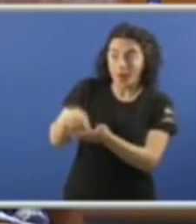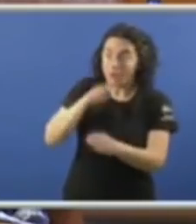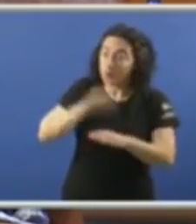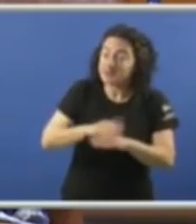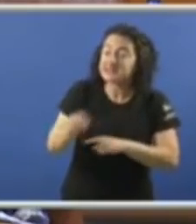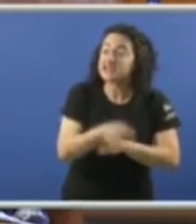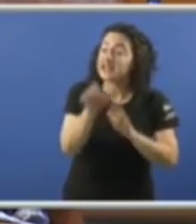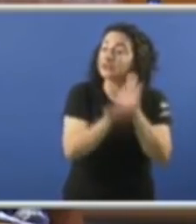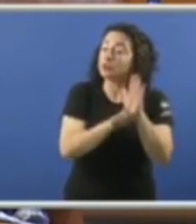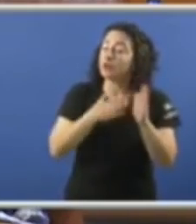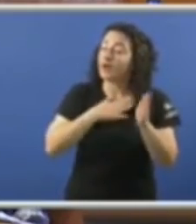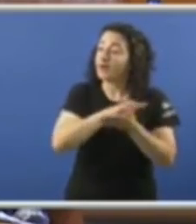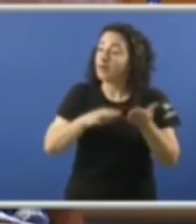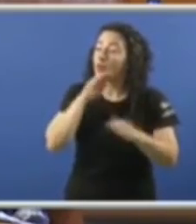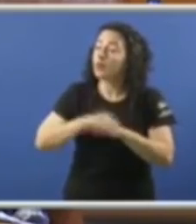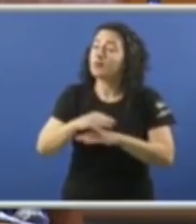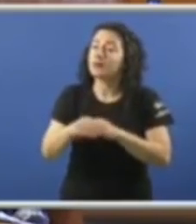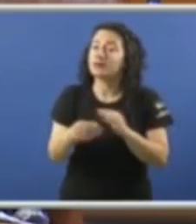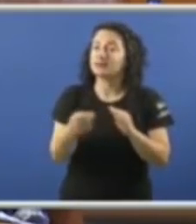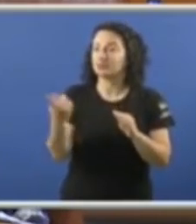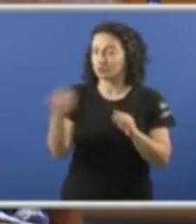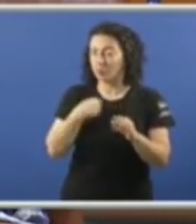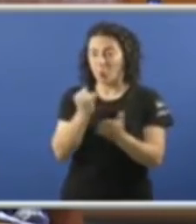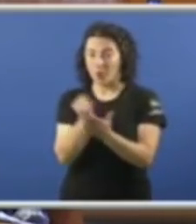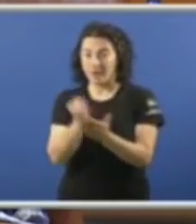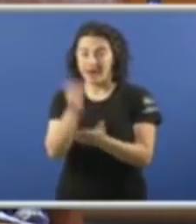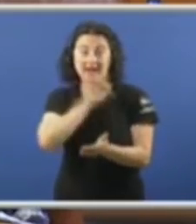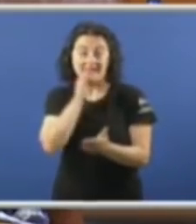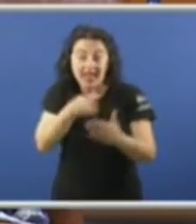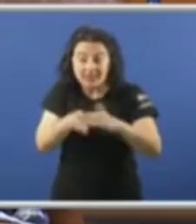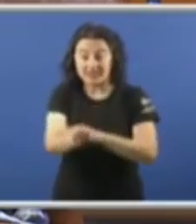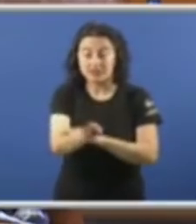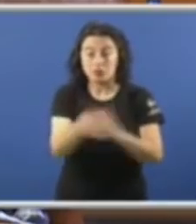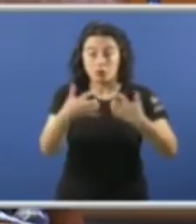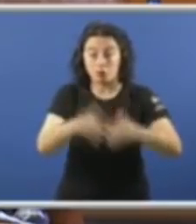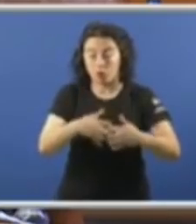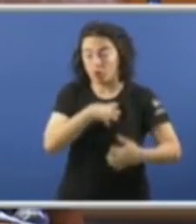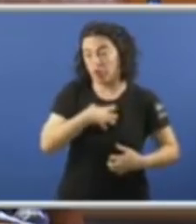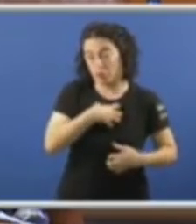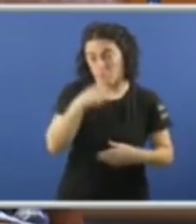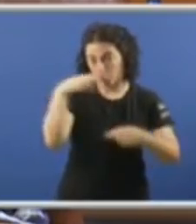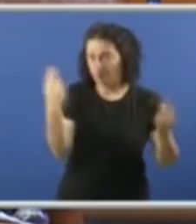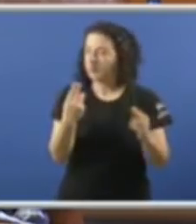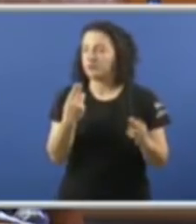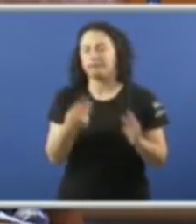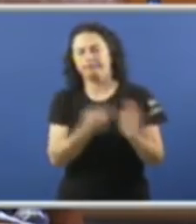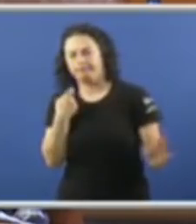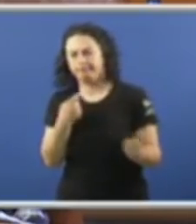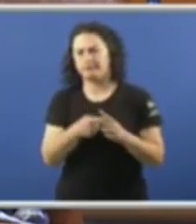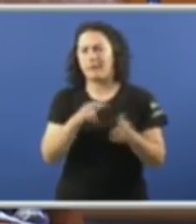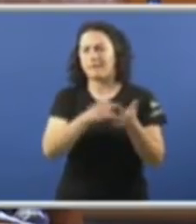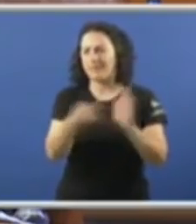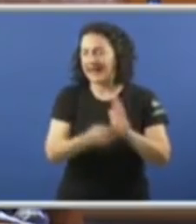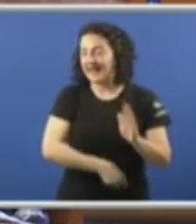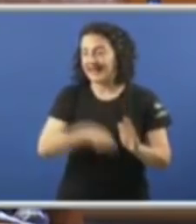o Estatuto de Galiza. Suprimiu a proba de galego no acceso á función pública. Incumple o Plan Xeral